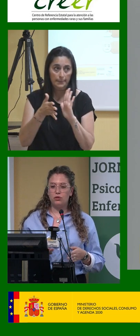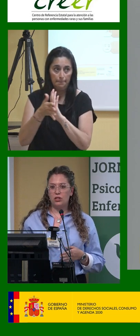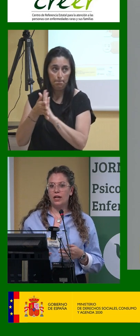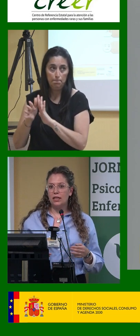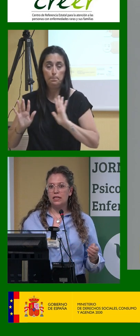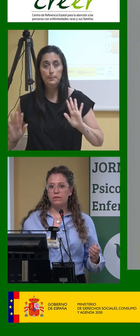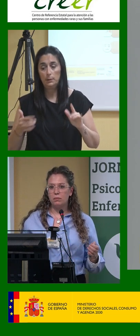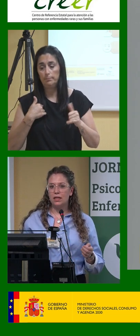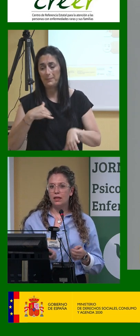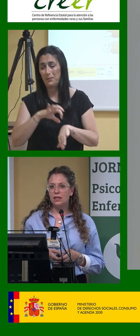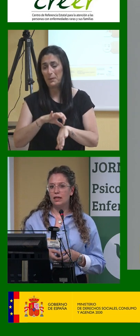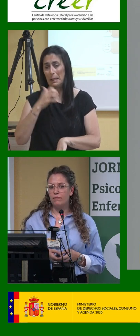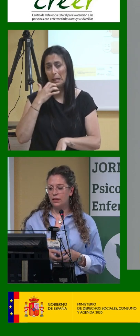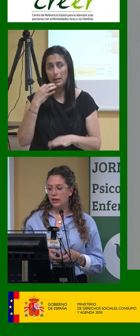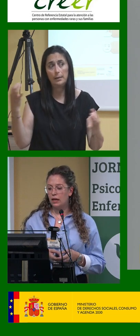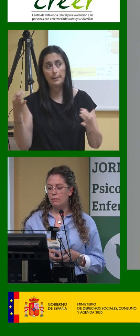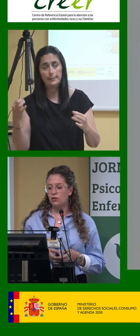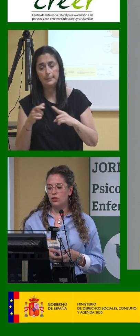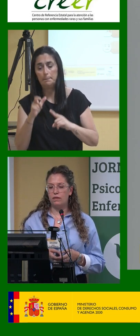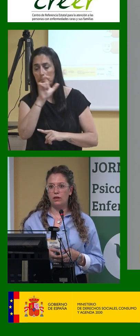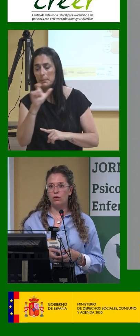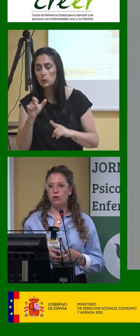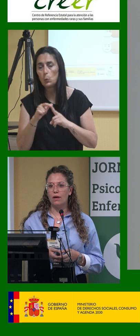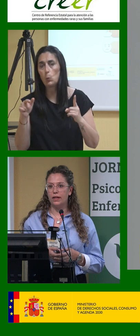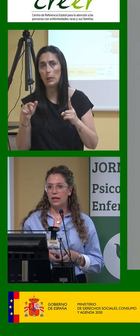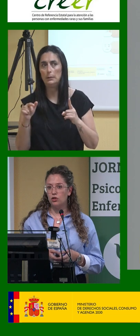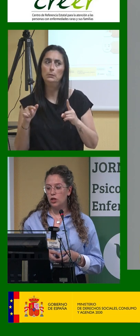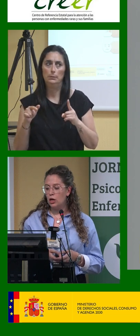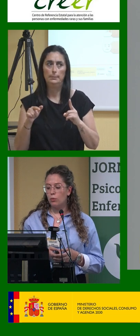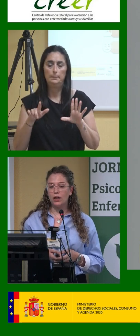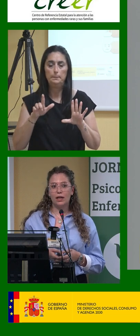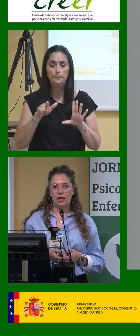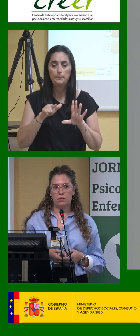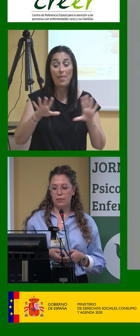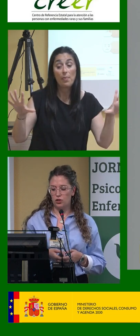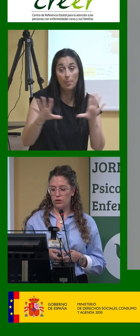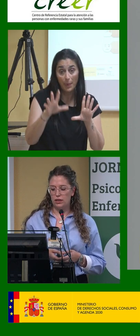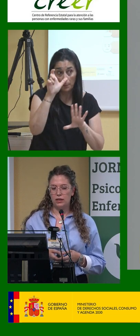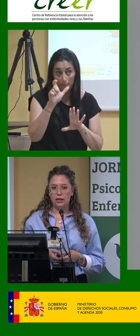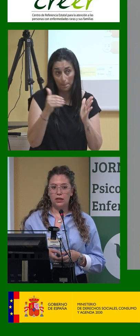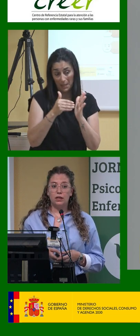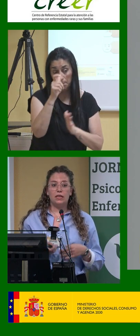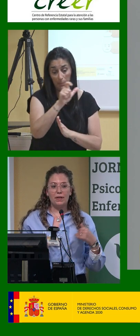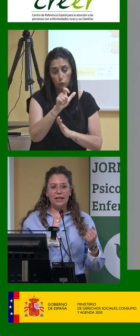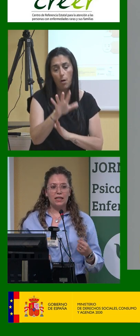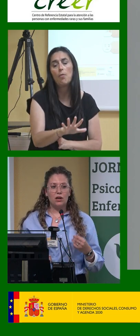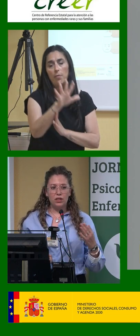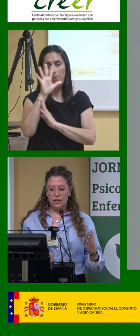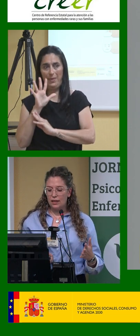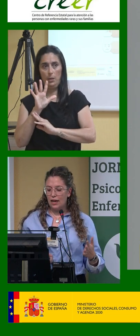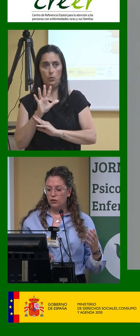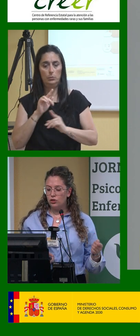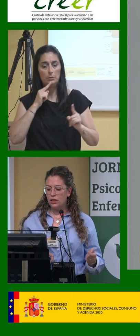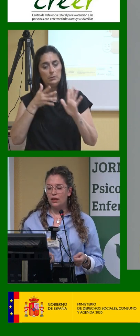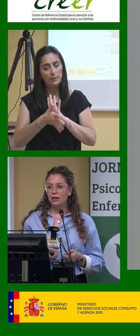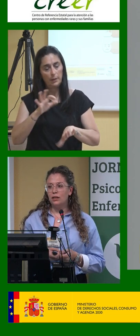pero bueno, son aquellas enfermedades que afectan a menos de 5 afectados por cada 10.000 personas. Implica esa